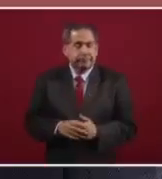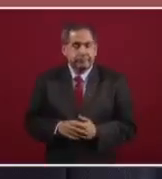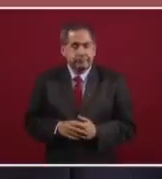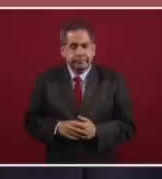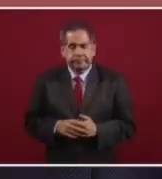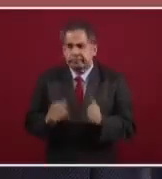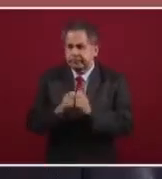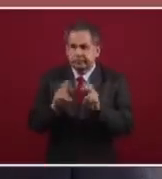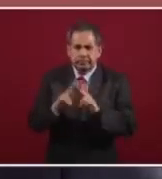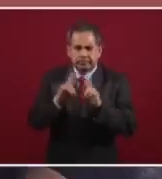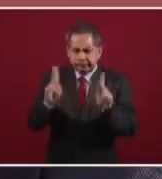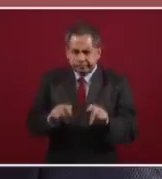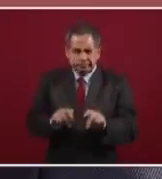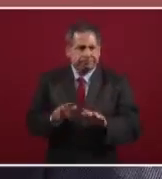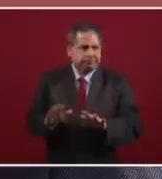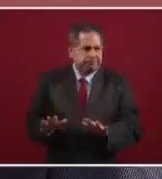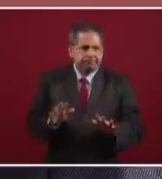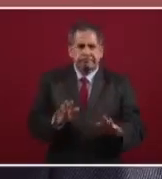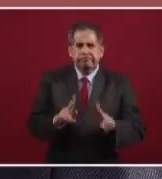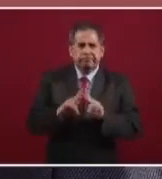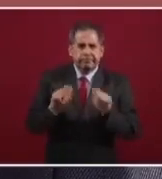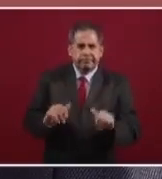en forma pacífica,